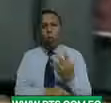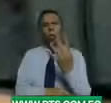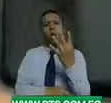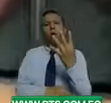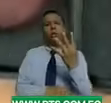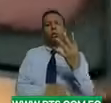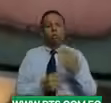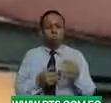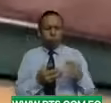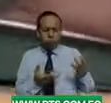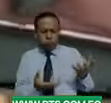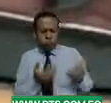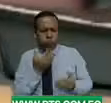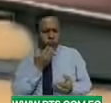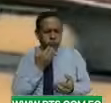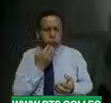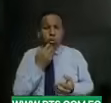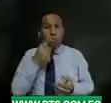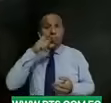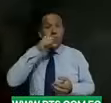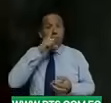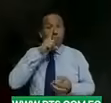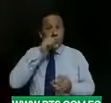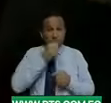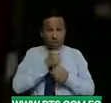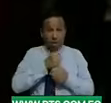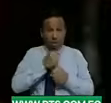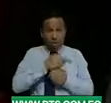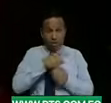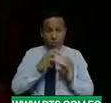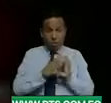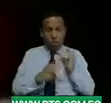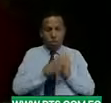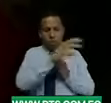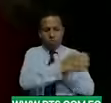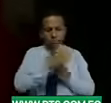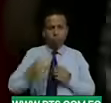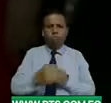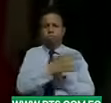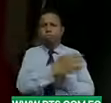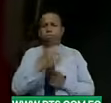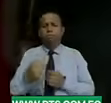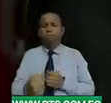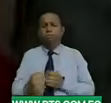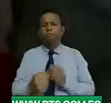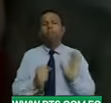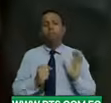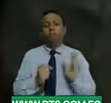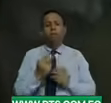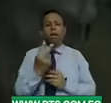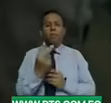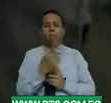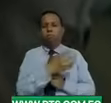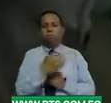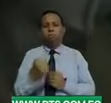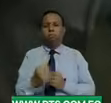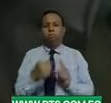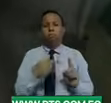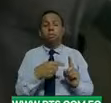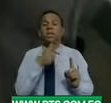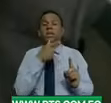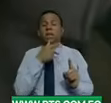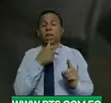los cartones fueron detenidos para investigaciones. El segundo sería un correo humano al que le iban a pagar $100 por